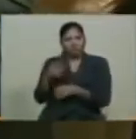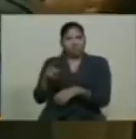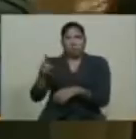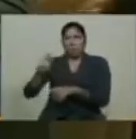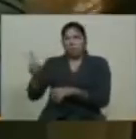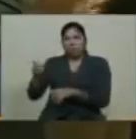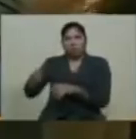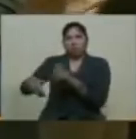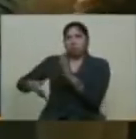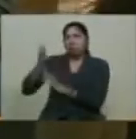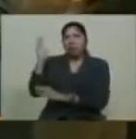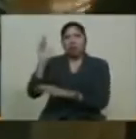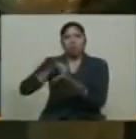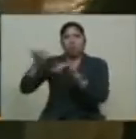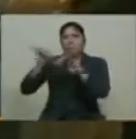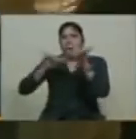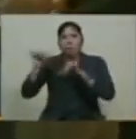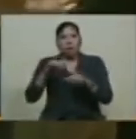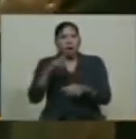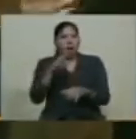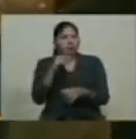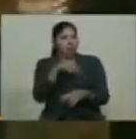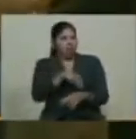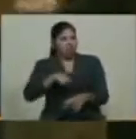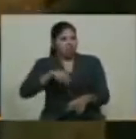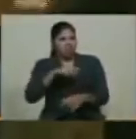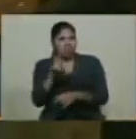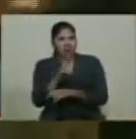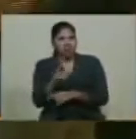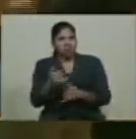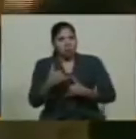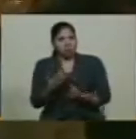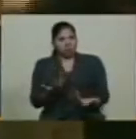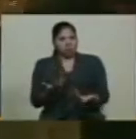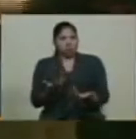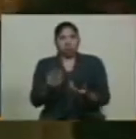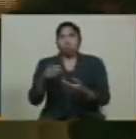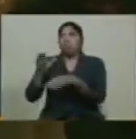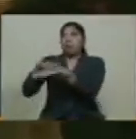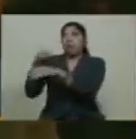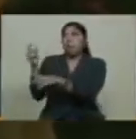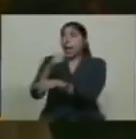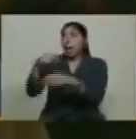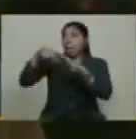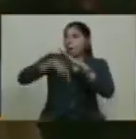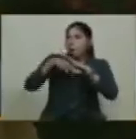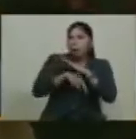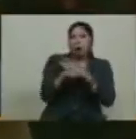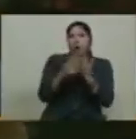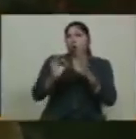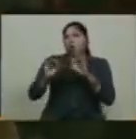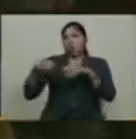que andan por el mundo hablando mal de su país y solicitando invasiones y bombardeos.